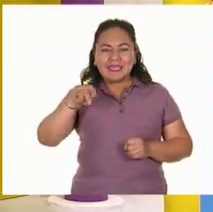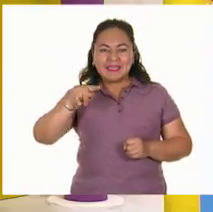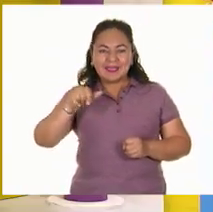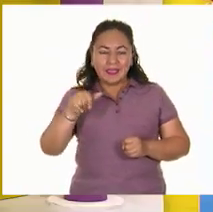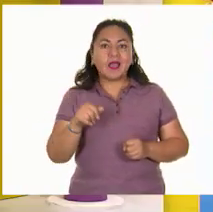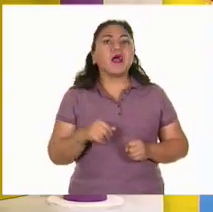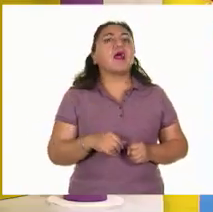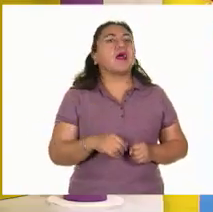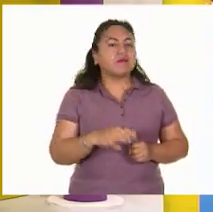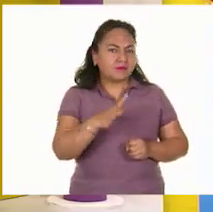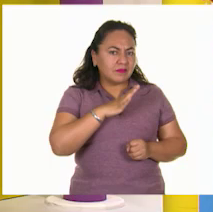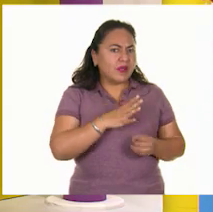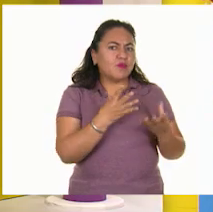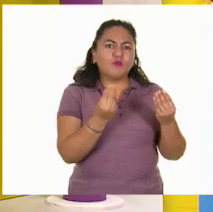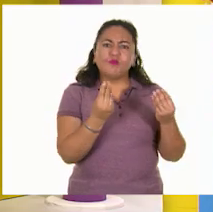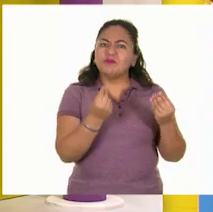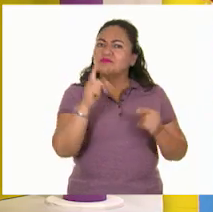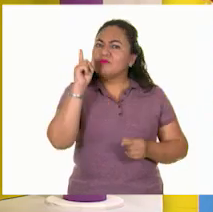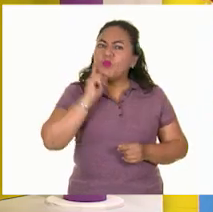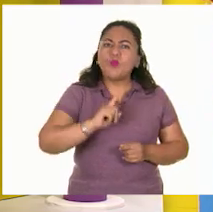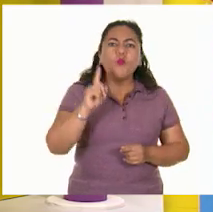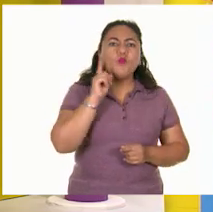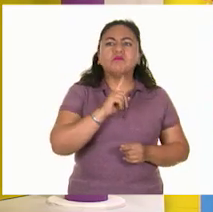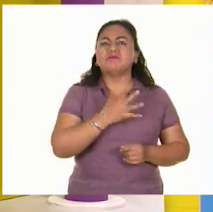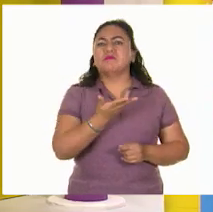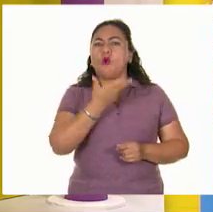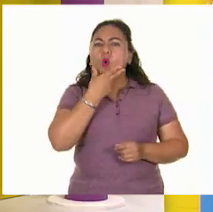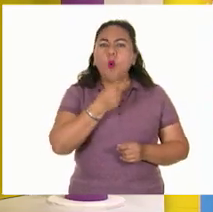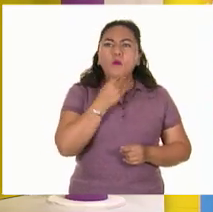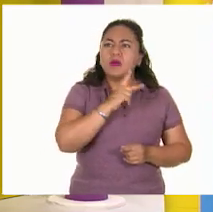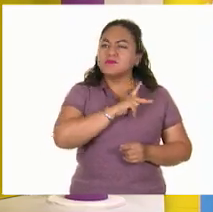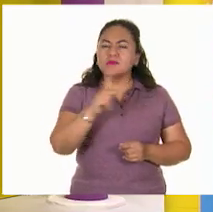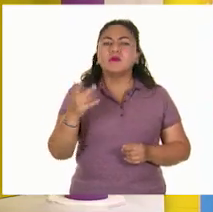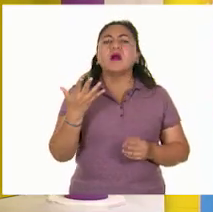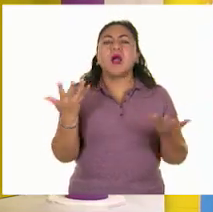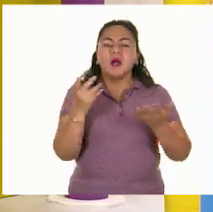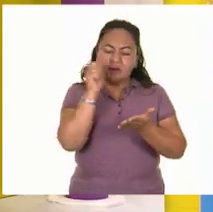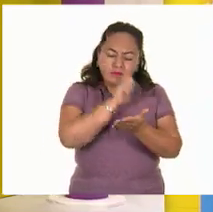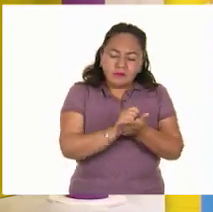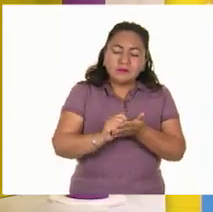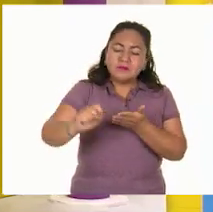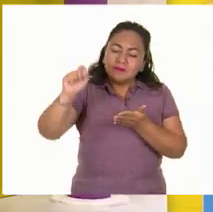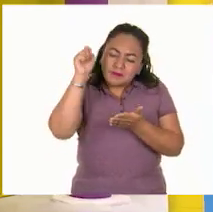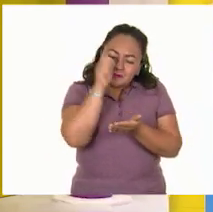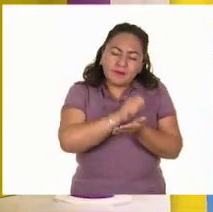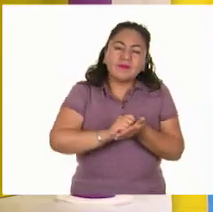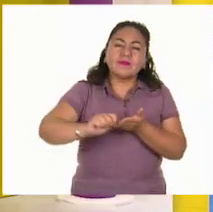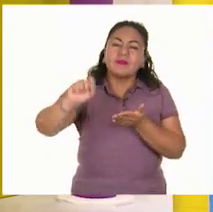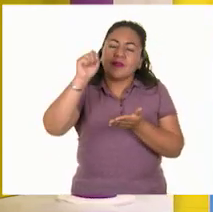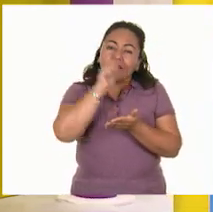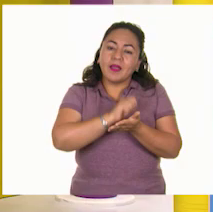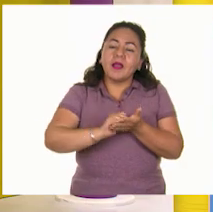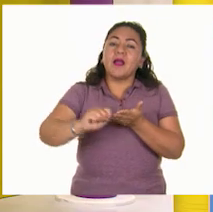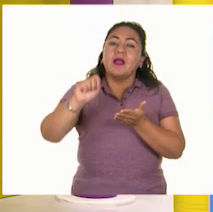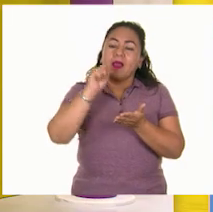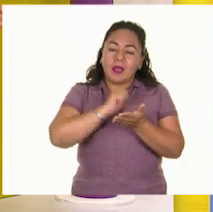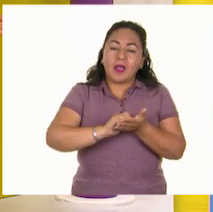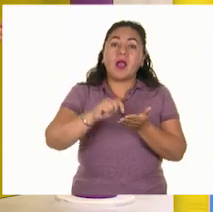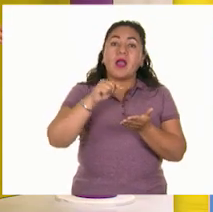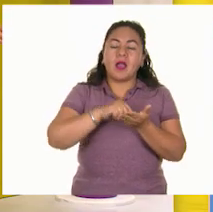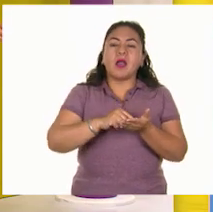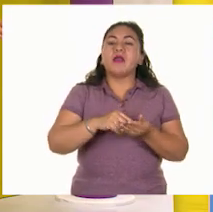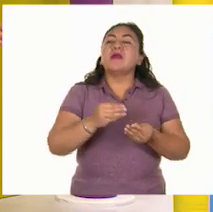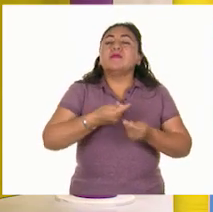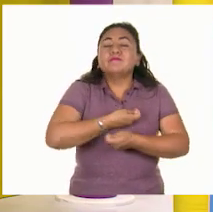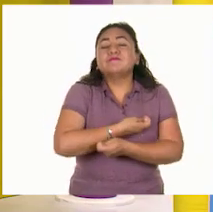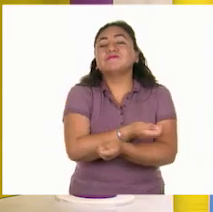habido muchas mujeres y hombres que han dedicado su vida a la escritura y llevarla también al mundo de las niñas y